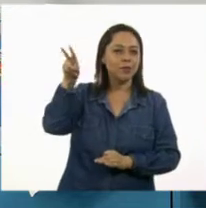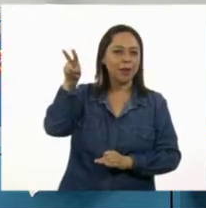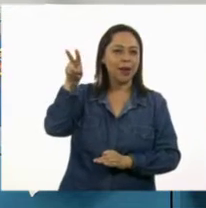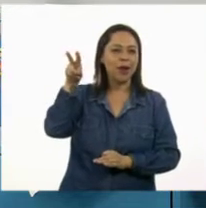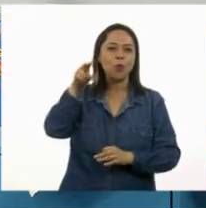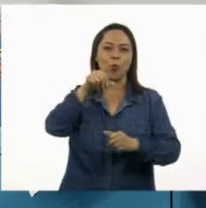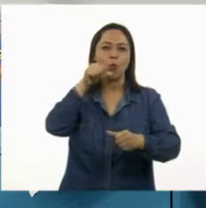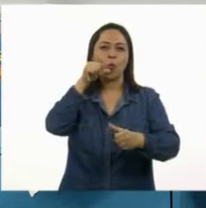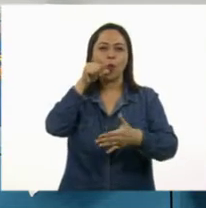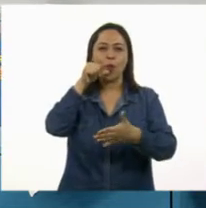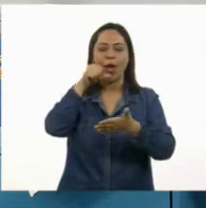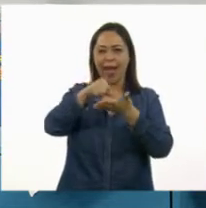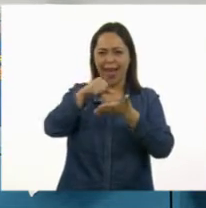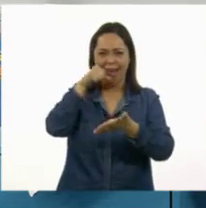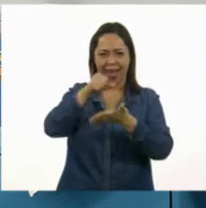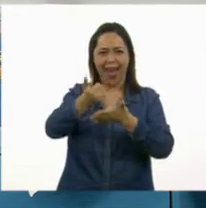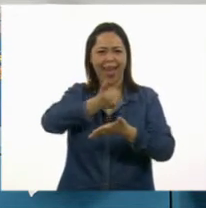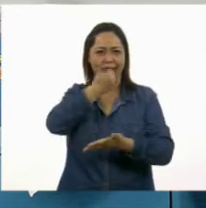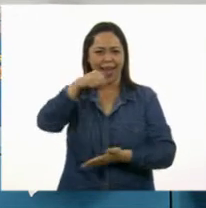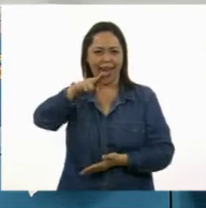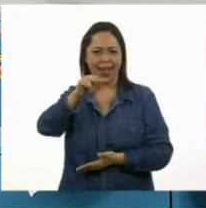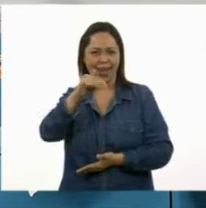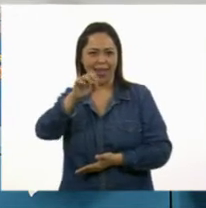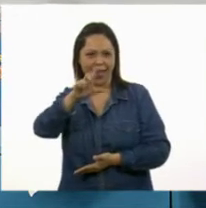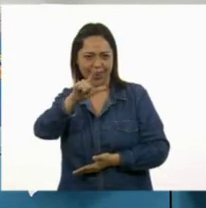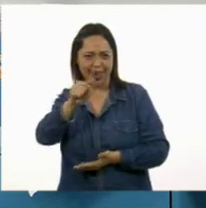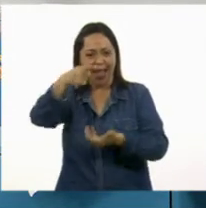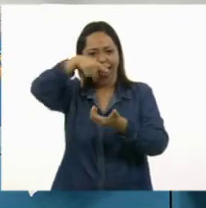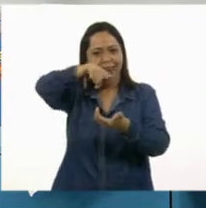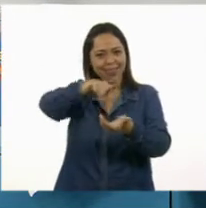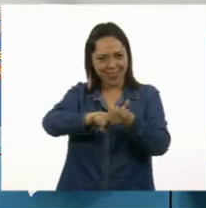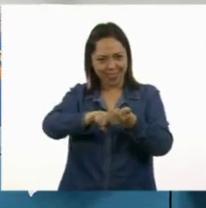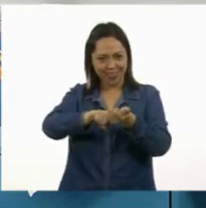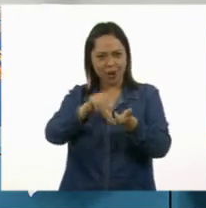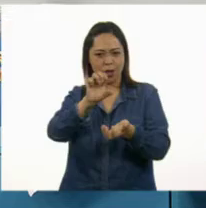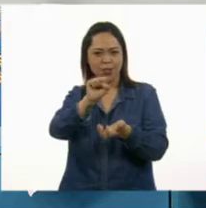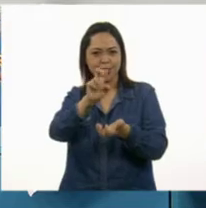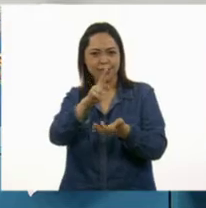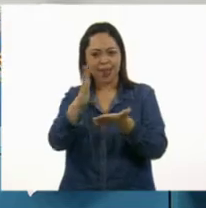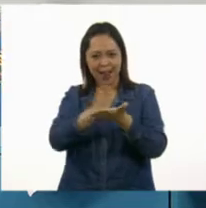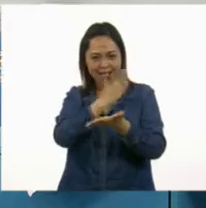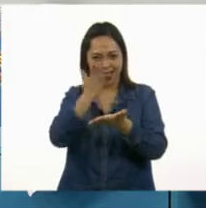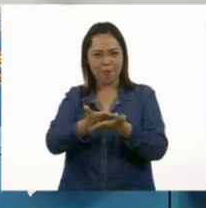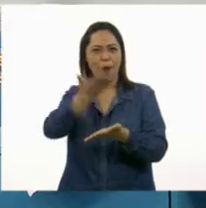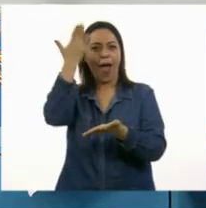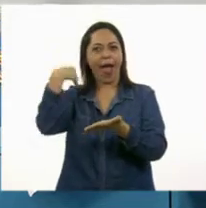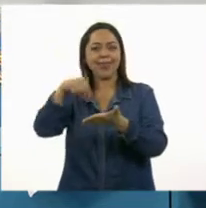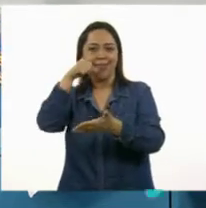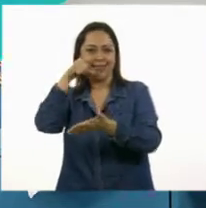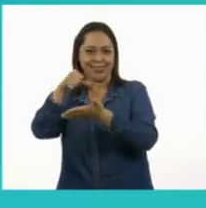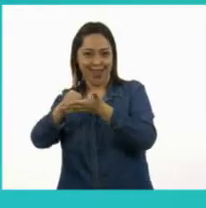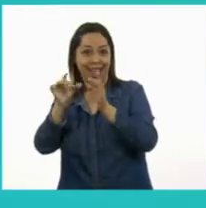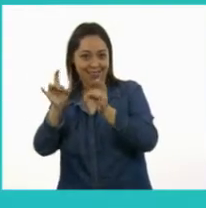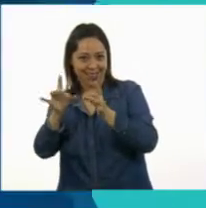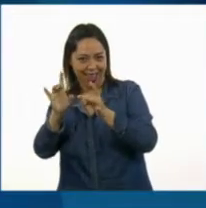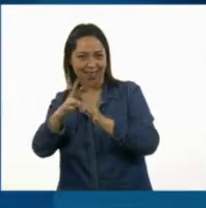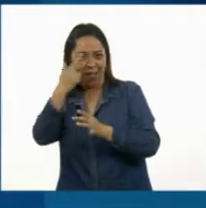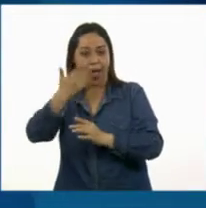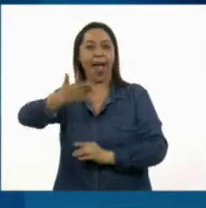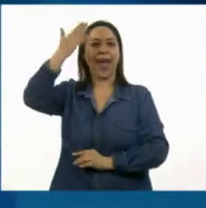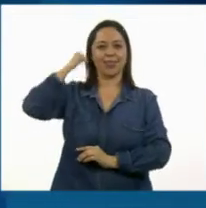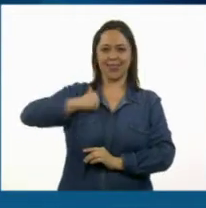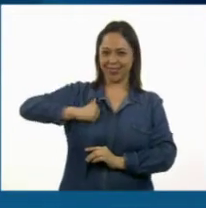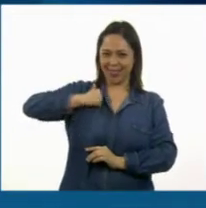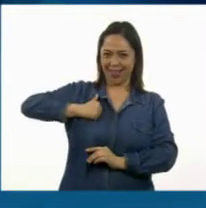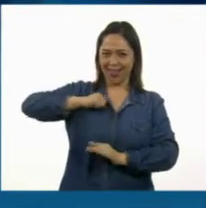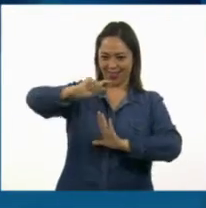acuerdan de la alumna Nayeli, que en su libro de texto viene una carta que ya habíamos utilizado y que desde Canadá le está mandando? ¿Sí? ¿Se